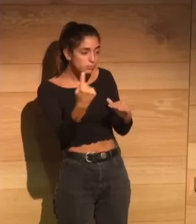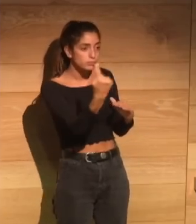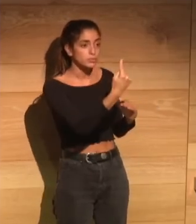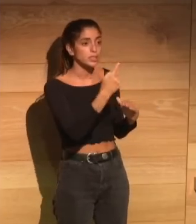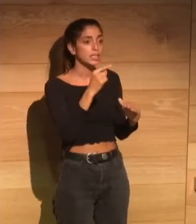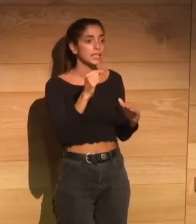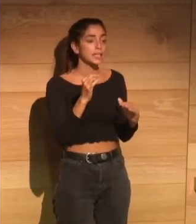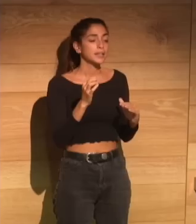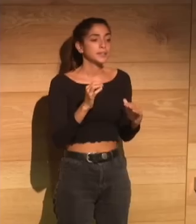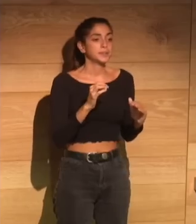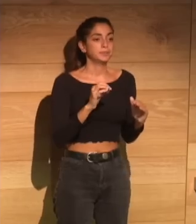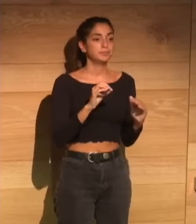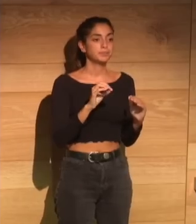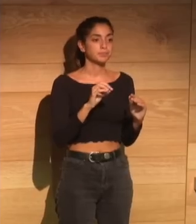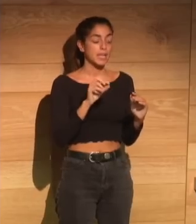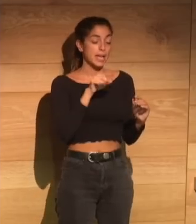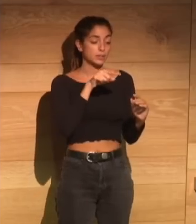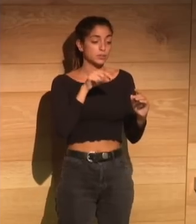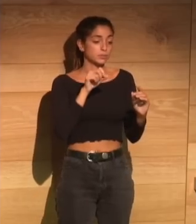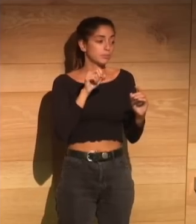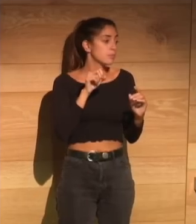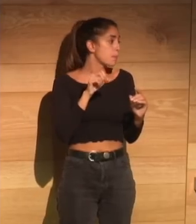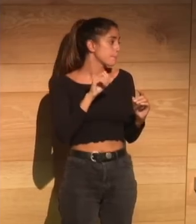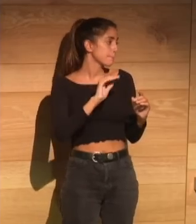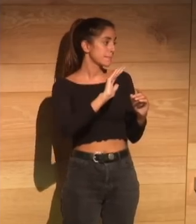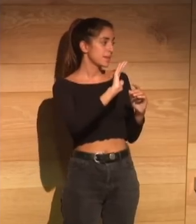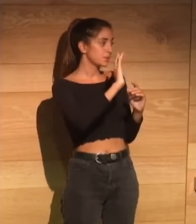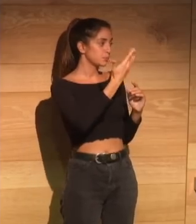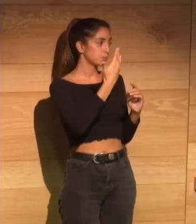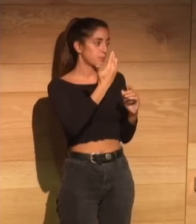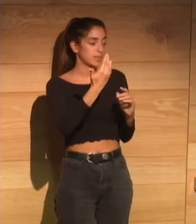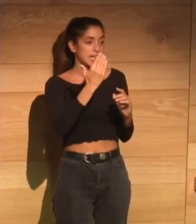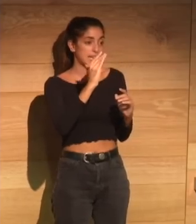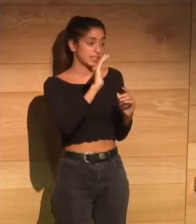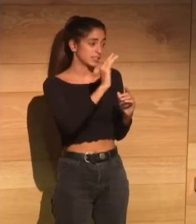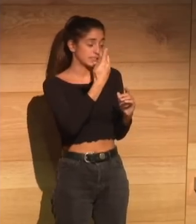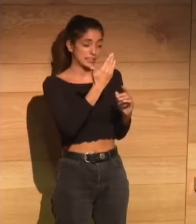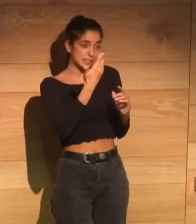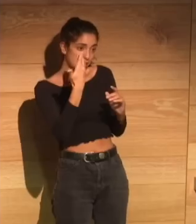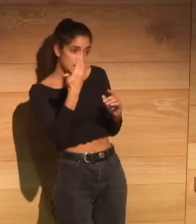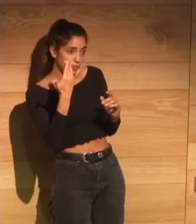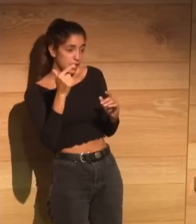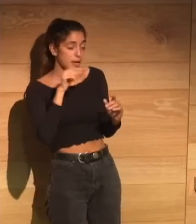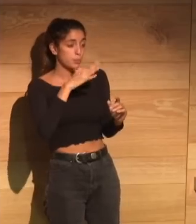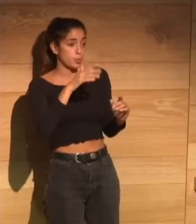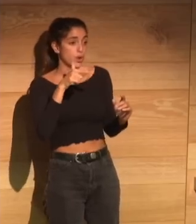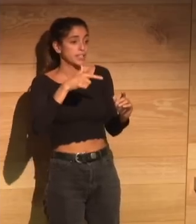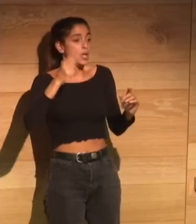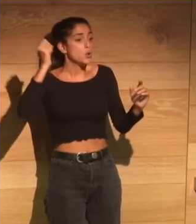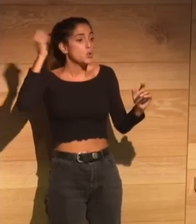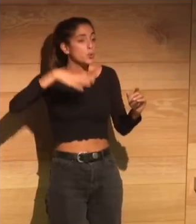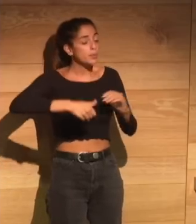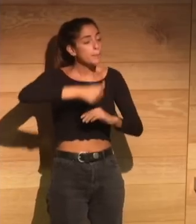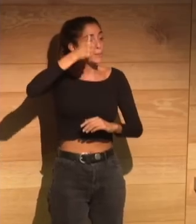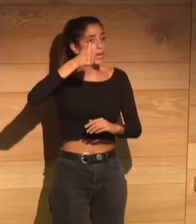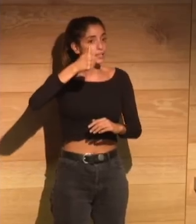movimiento, pero cuando eso gire, en cada uno de los espejos del prisma vas a ver esa figura, pero con mucha más luminosidad, porque no te quita la luz